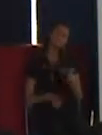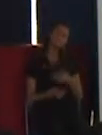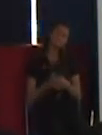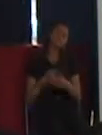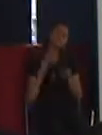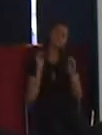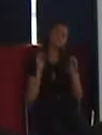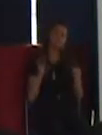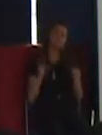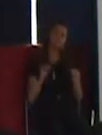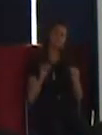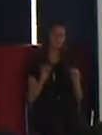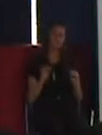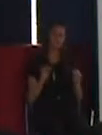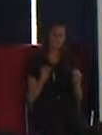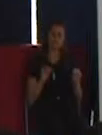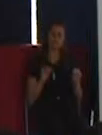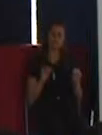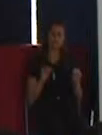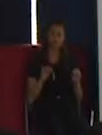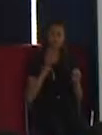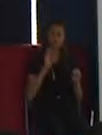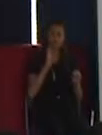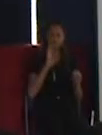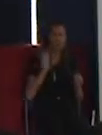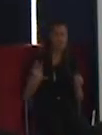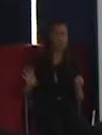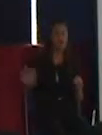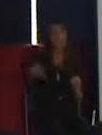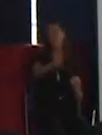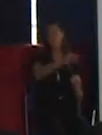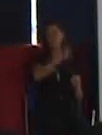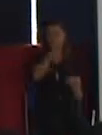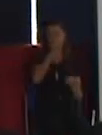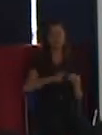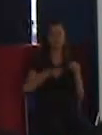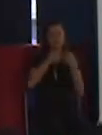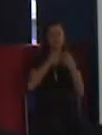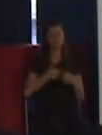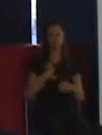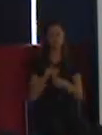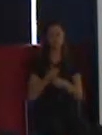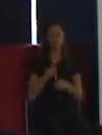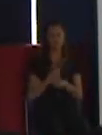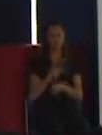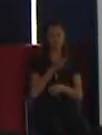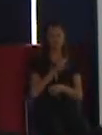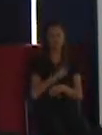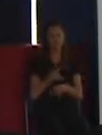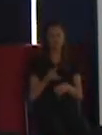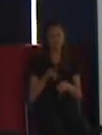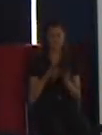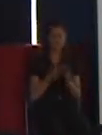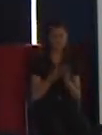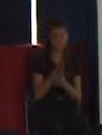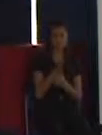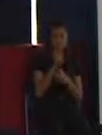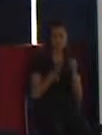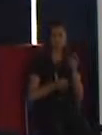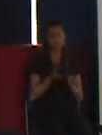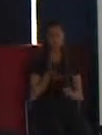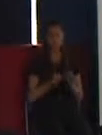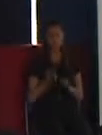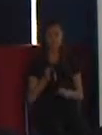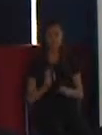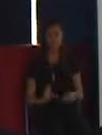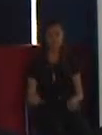unas capacitaciones igualmente para todos los funcionarios de la rama judicial, ¿sí?, para